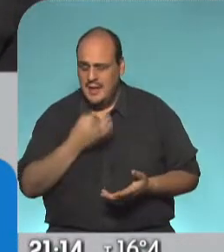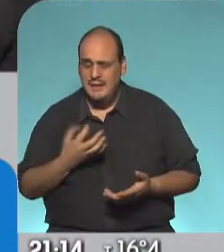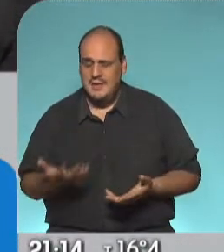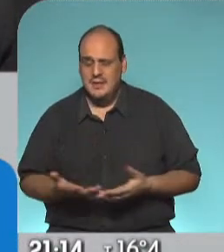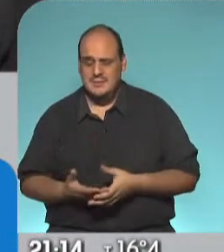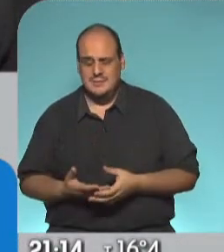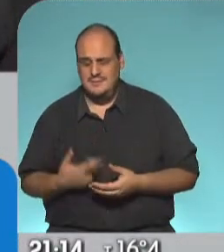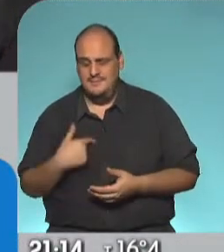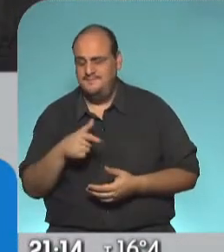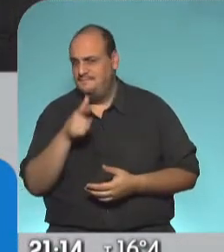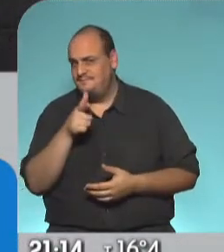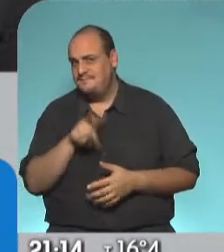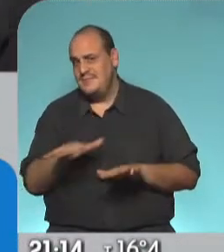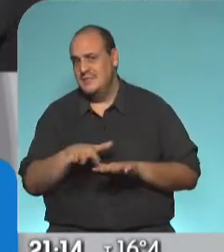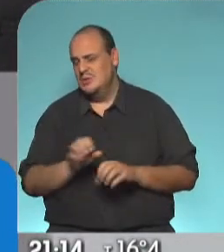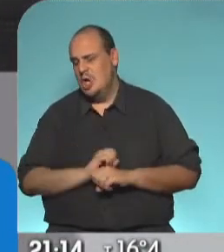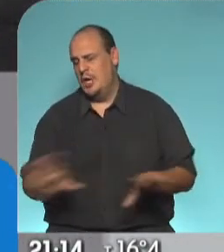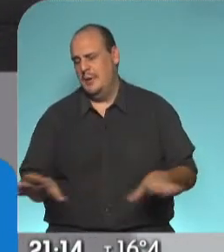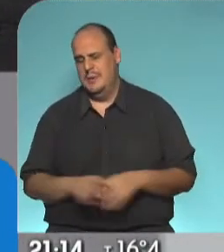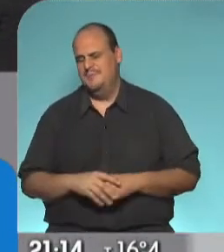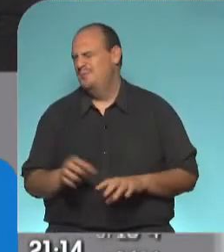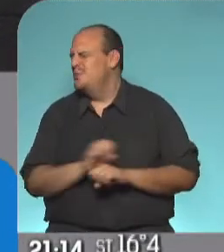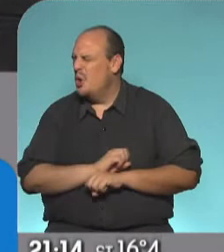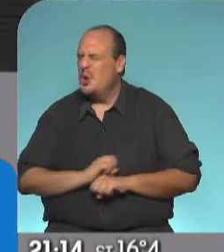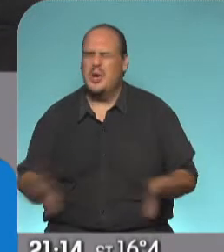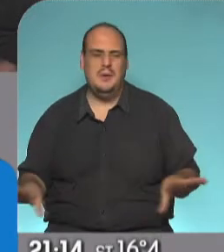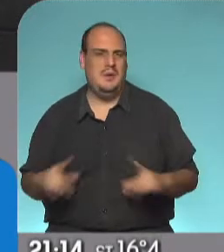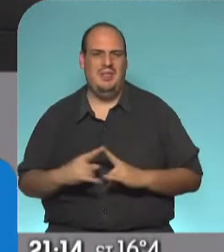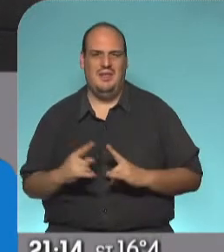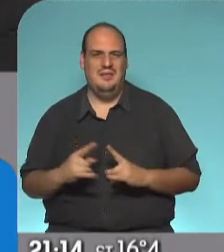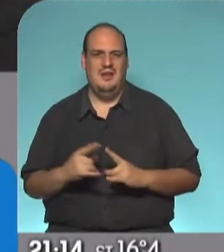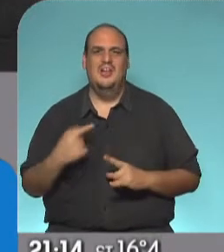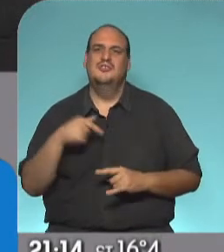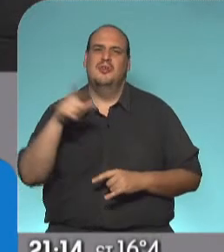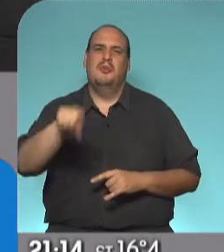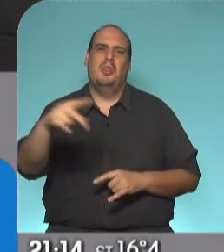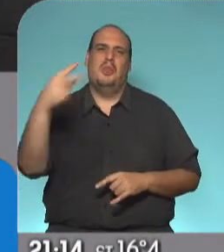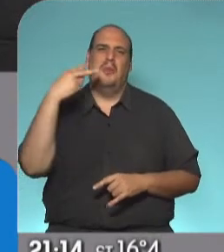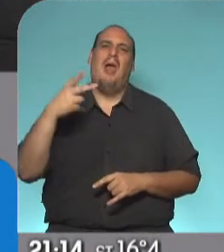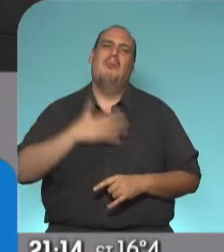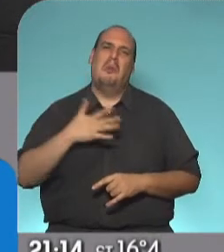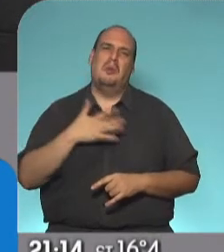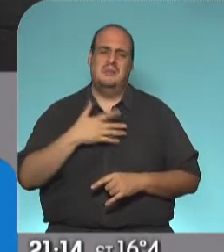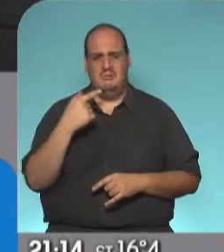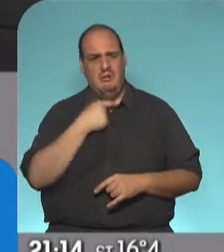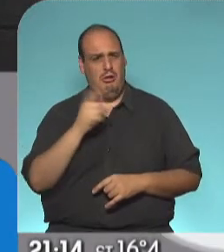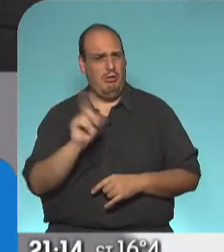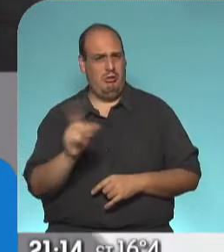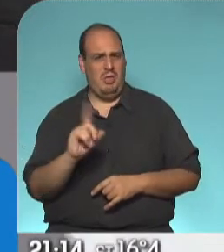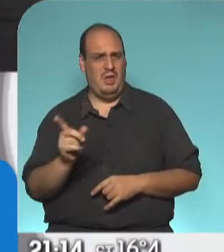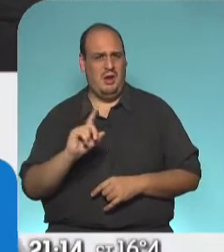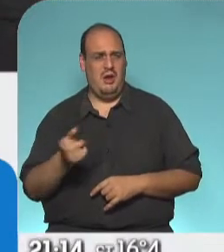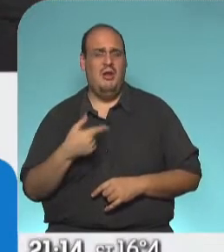es aterrador, la situación es horrible. Te entendemos. Es horrible, la verdad que no quiero dar lástima, no quiero especular con esto, No pero lo haces, no lo haces. lo que